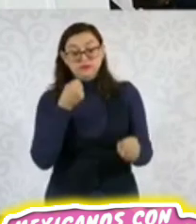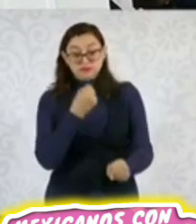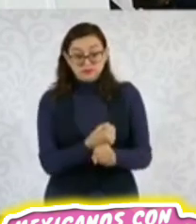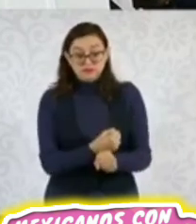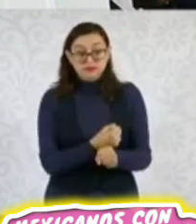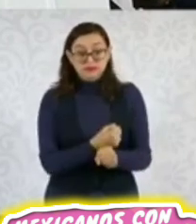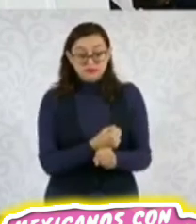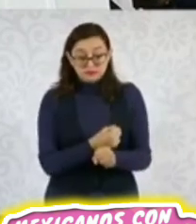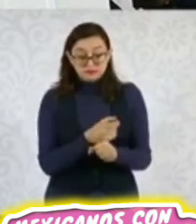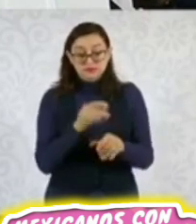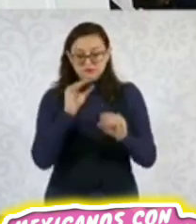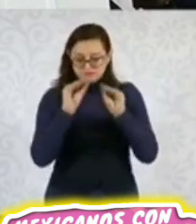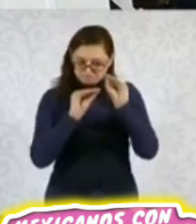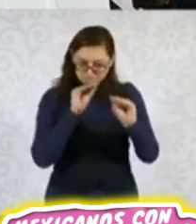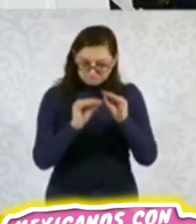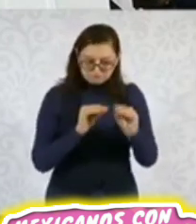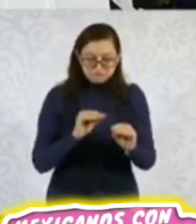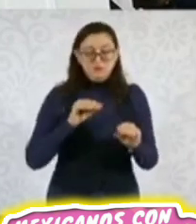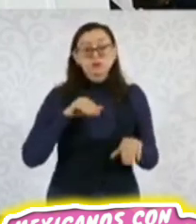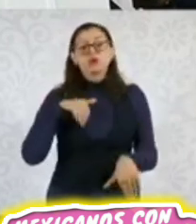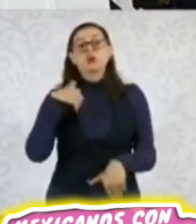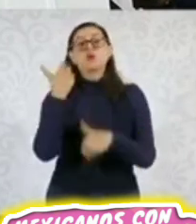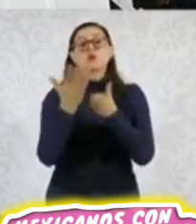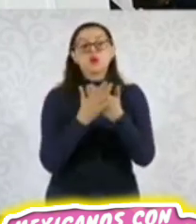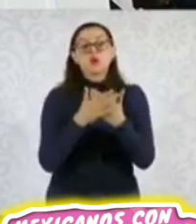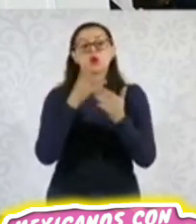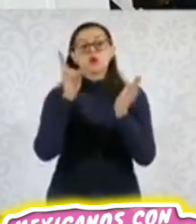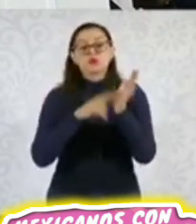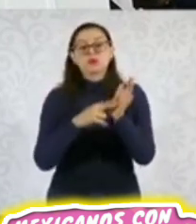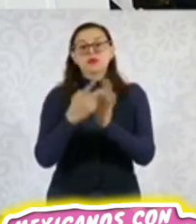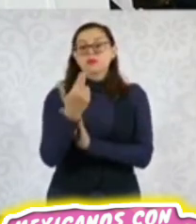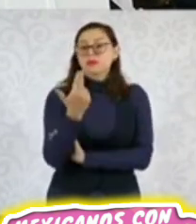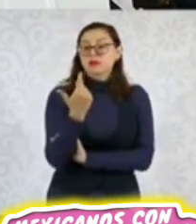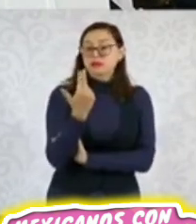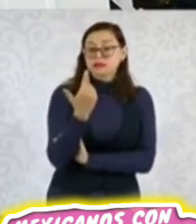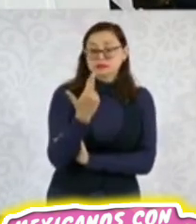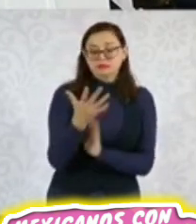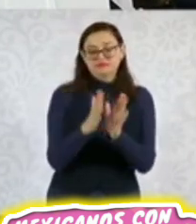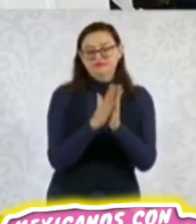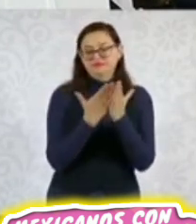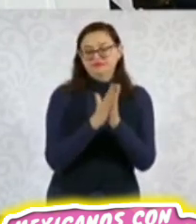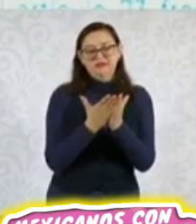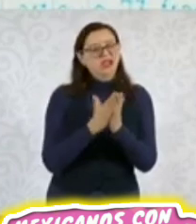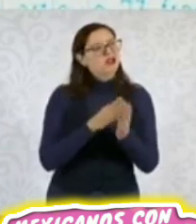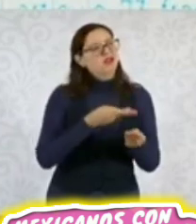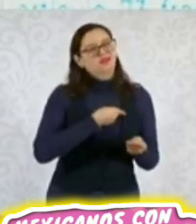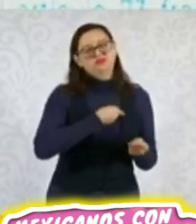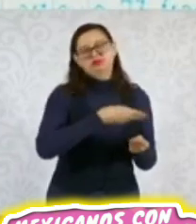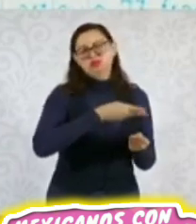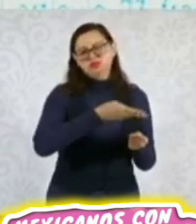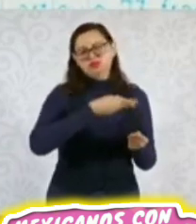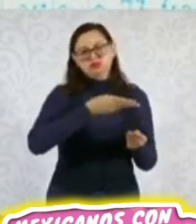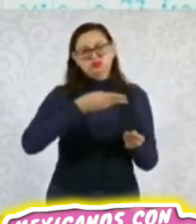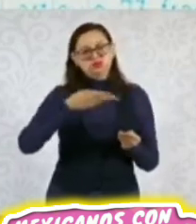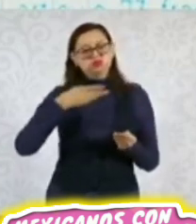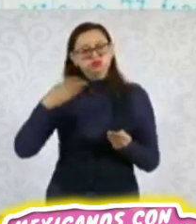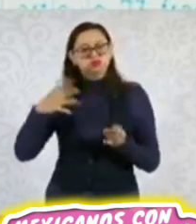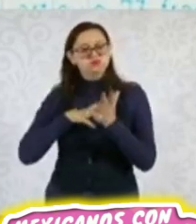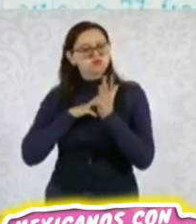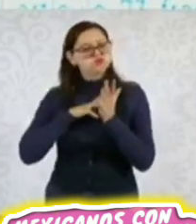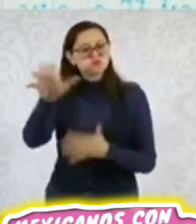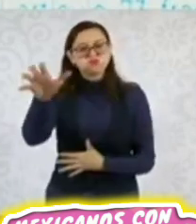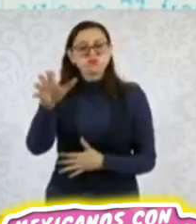redacción para que a partir del próximo año se estén repartiendo millones de cartillas de derechos de las mujeres a todas las